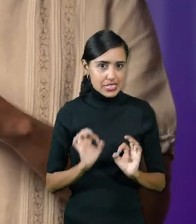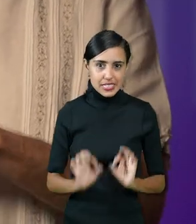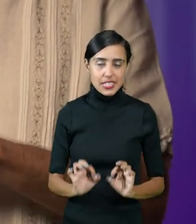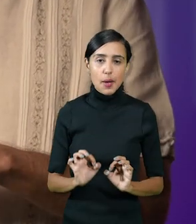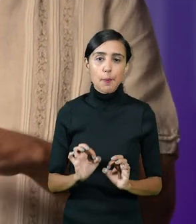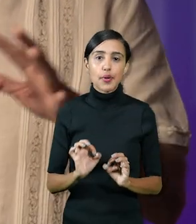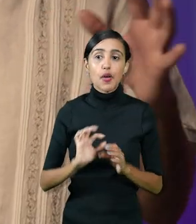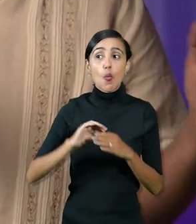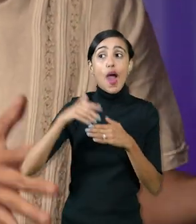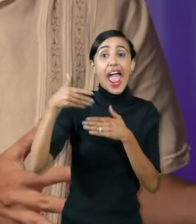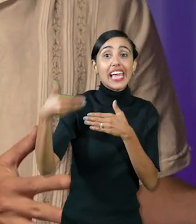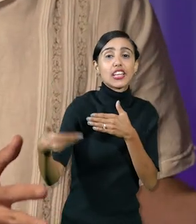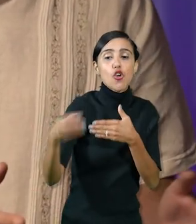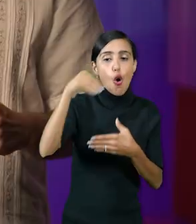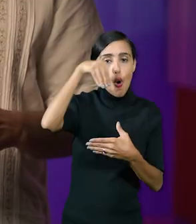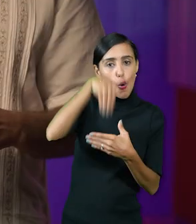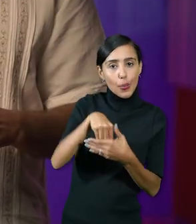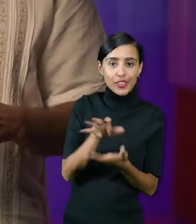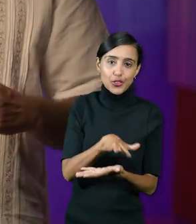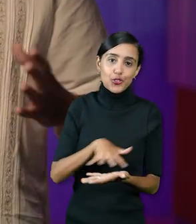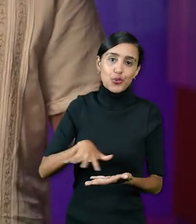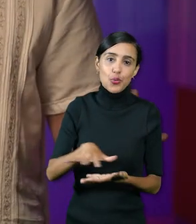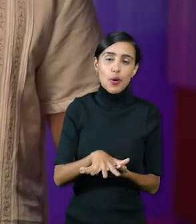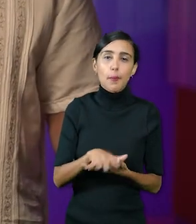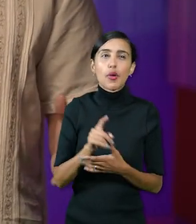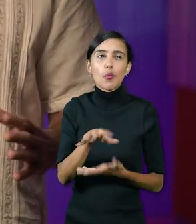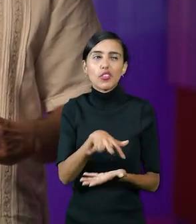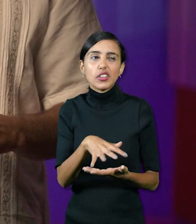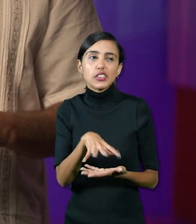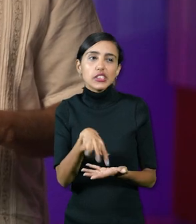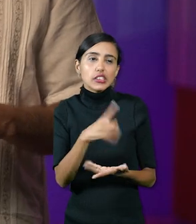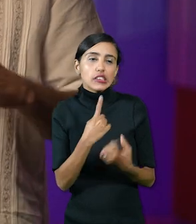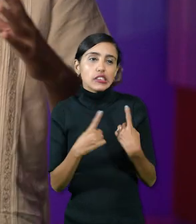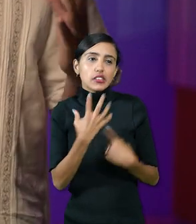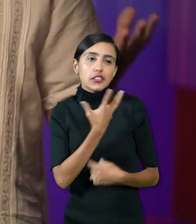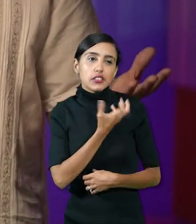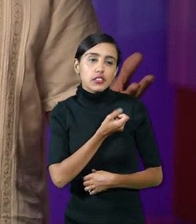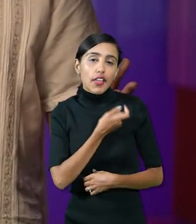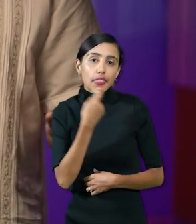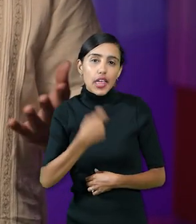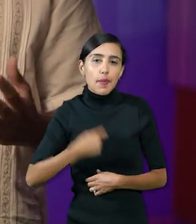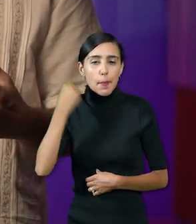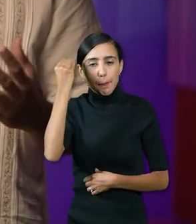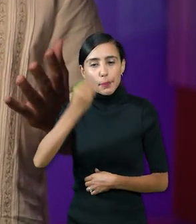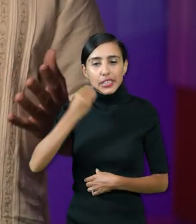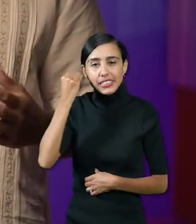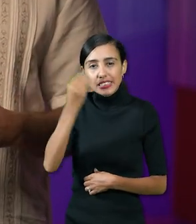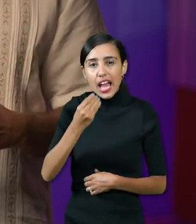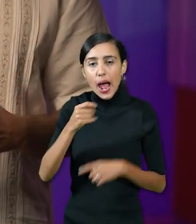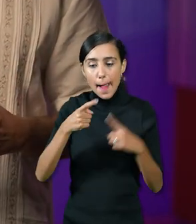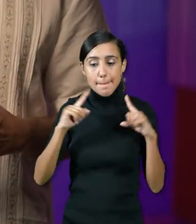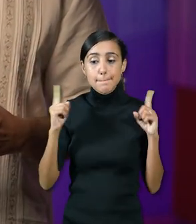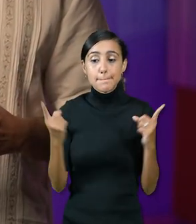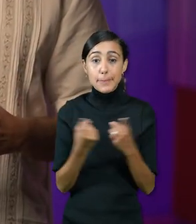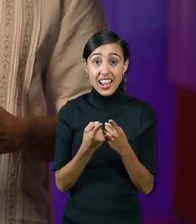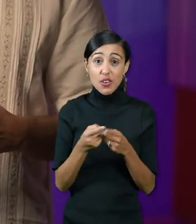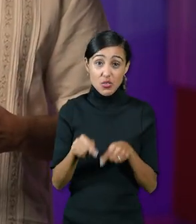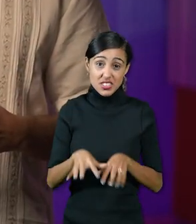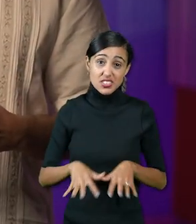en un exterior o en un interior. Si es una escena triste, hay que idear planos para ese